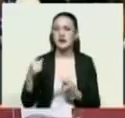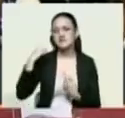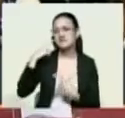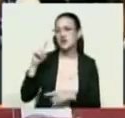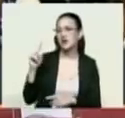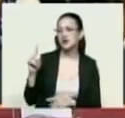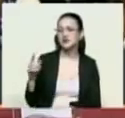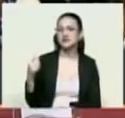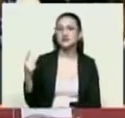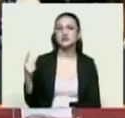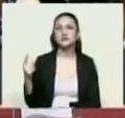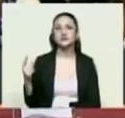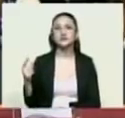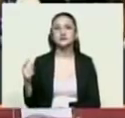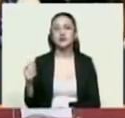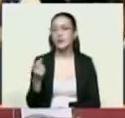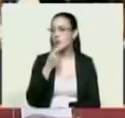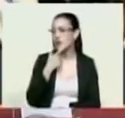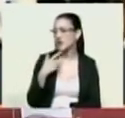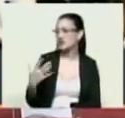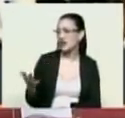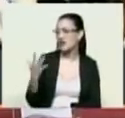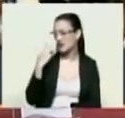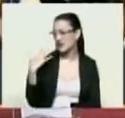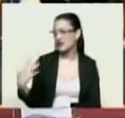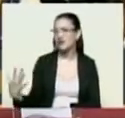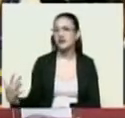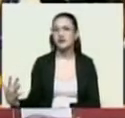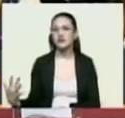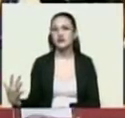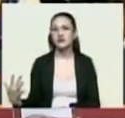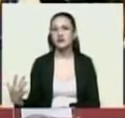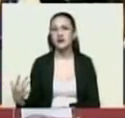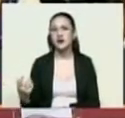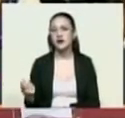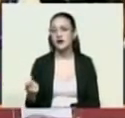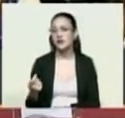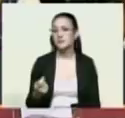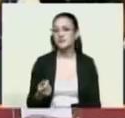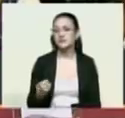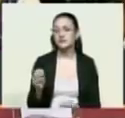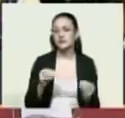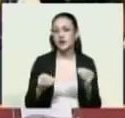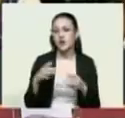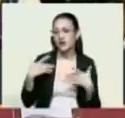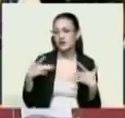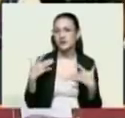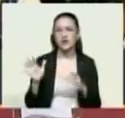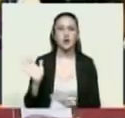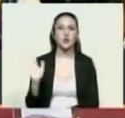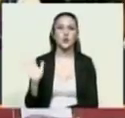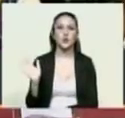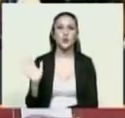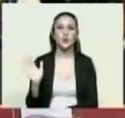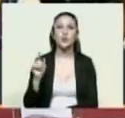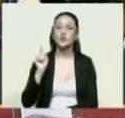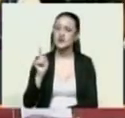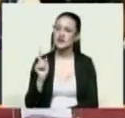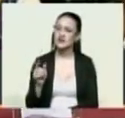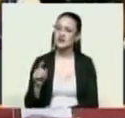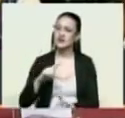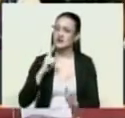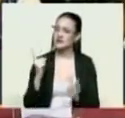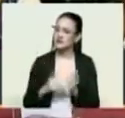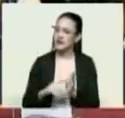son una cosa para ponerle allí bonita y la guinda de adorno de una determinada actividad en un momento. Son parte integral